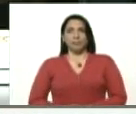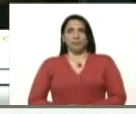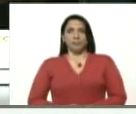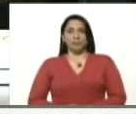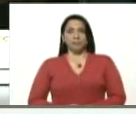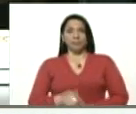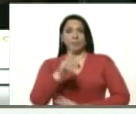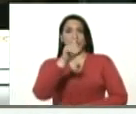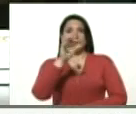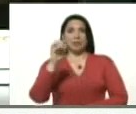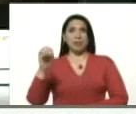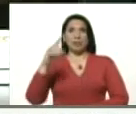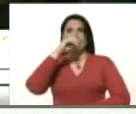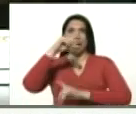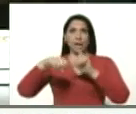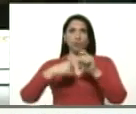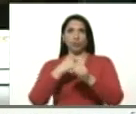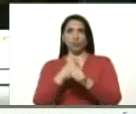100 años cumple